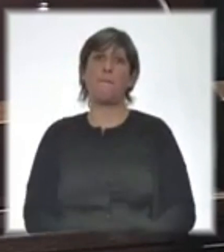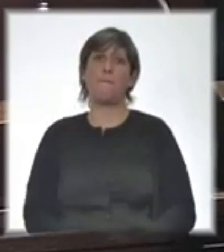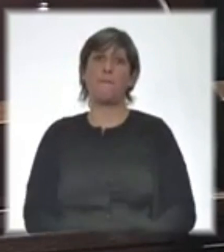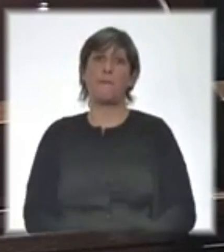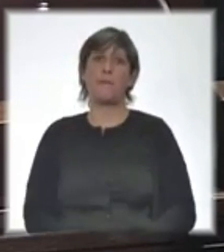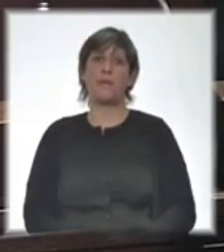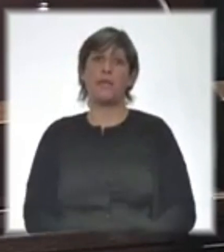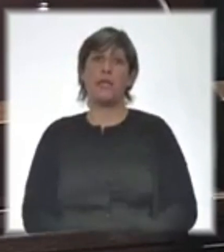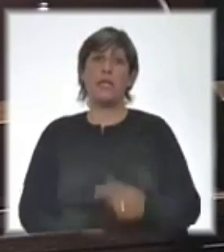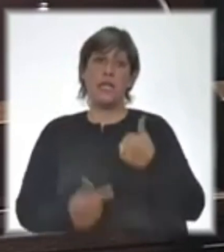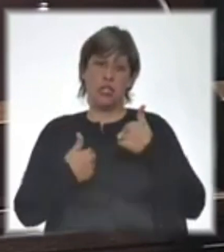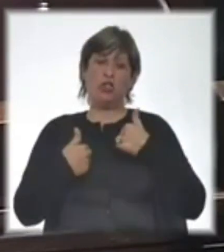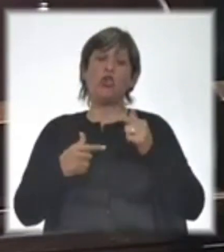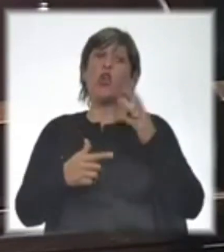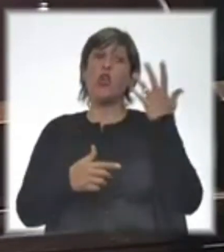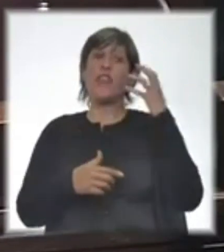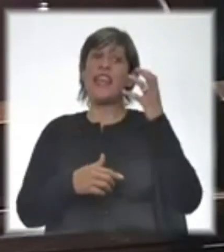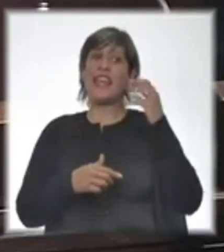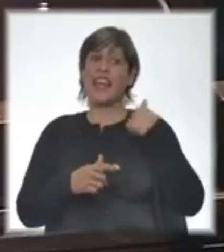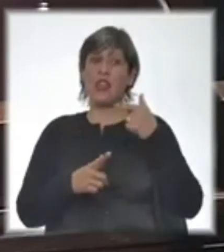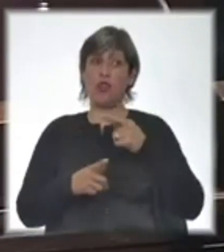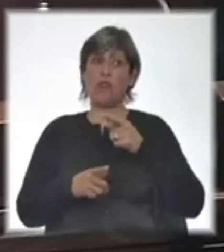Y yo en un programa de radio